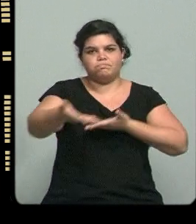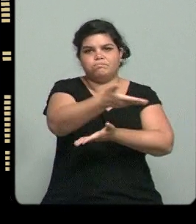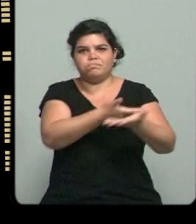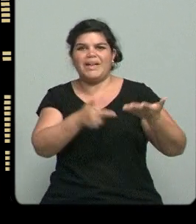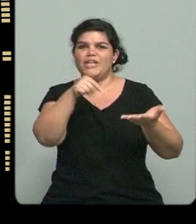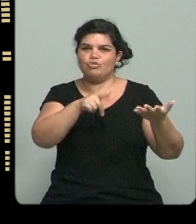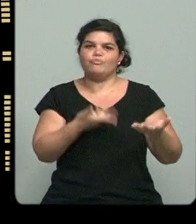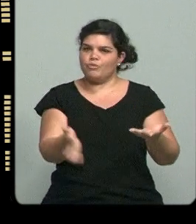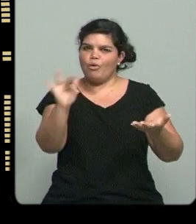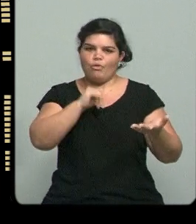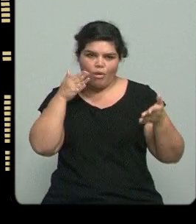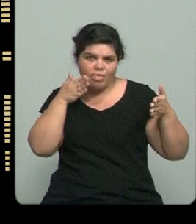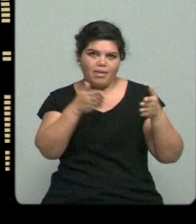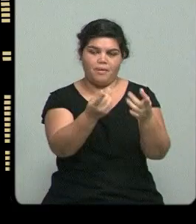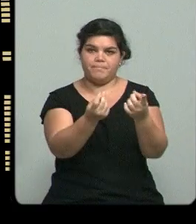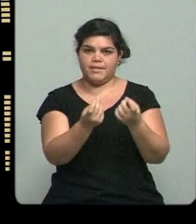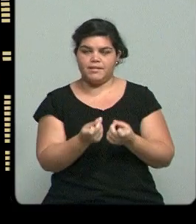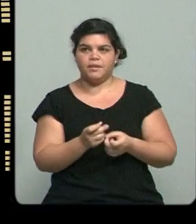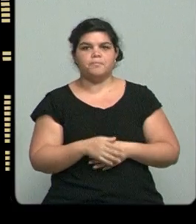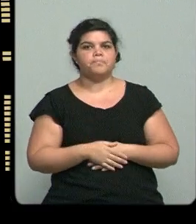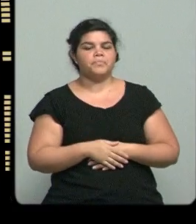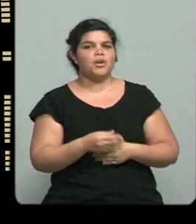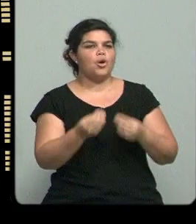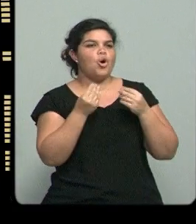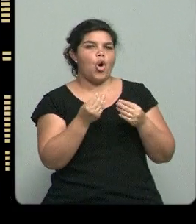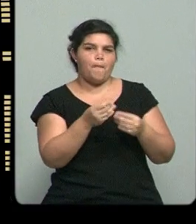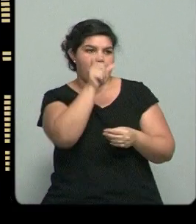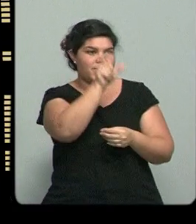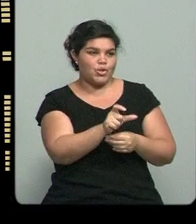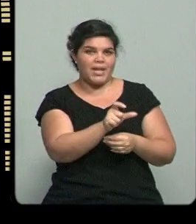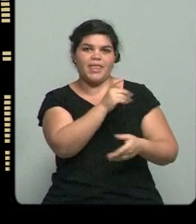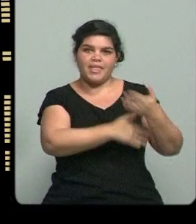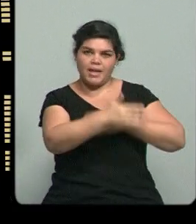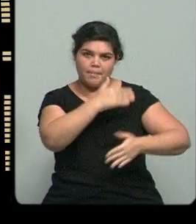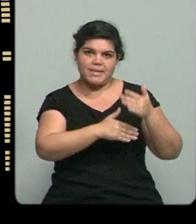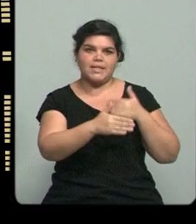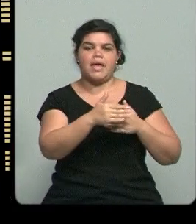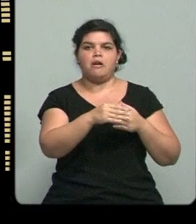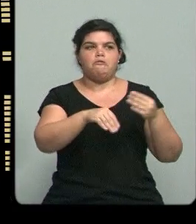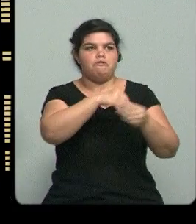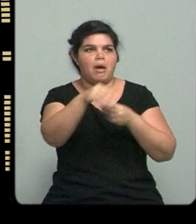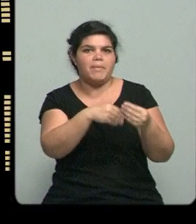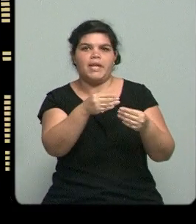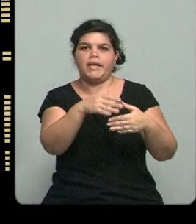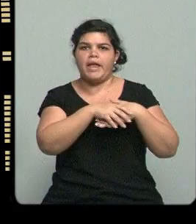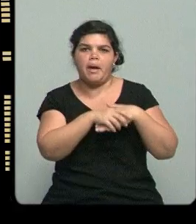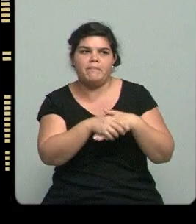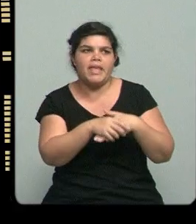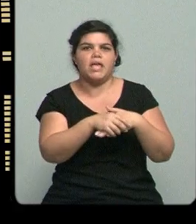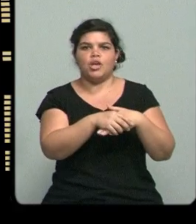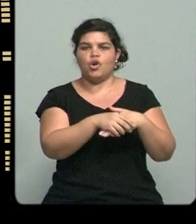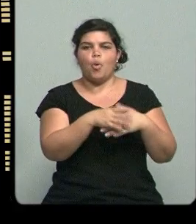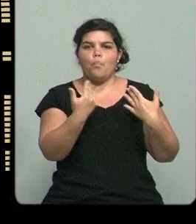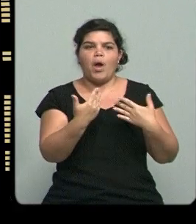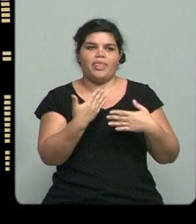Digo, el entorno más cercano, la familia, los amigos, en esto de poder insertarse, poder tener